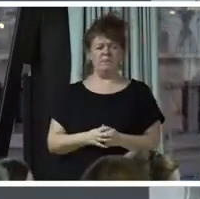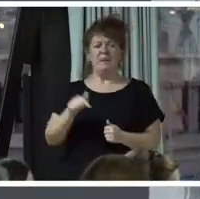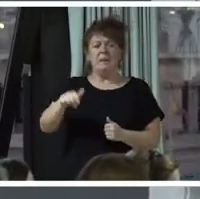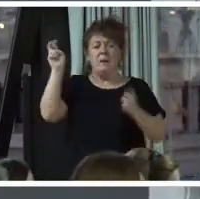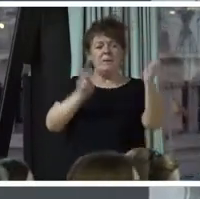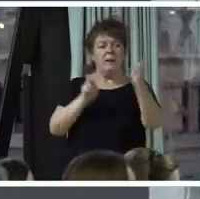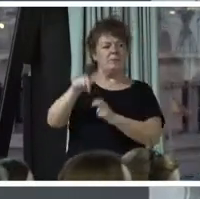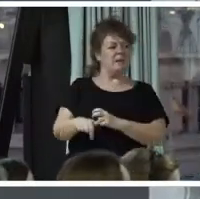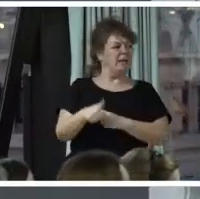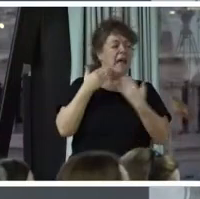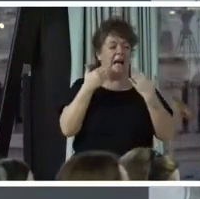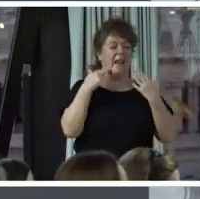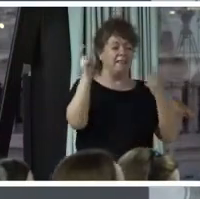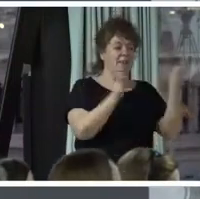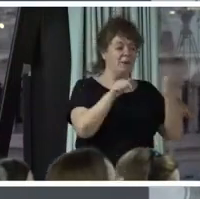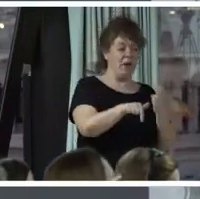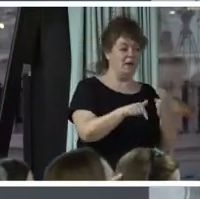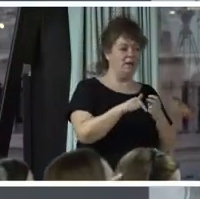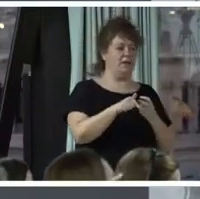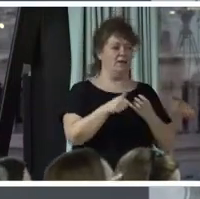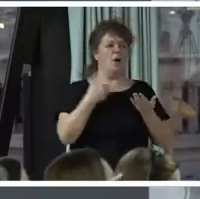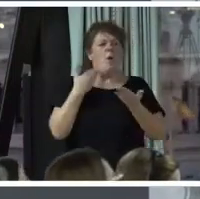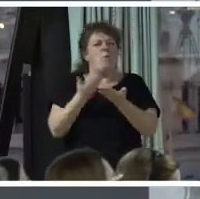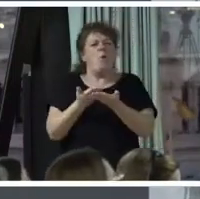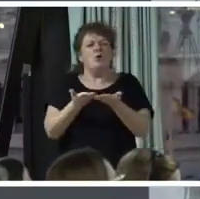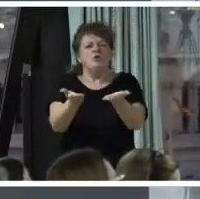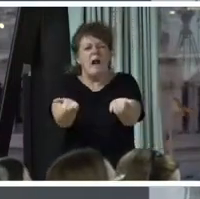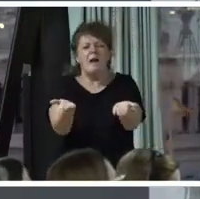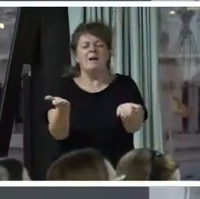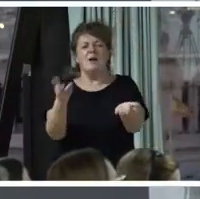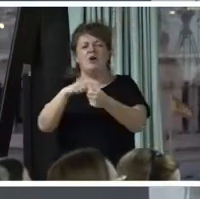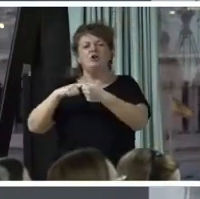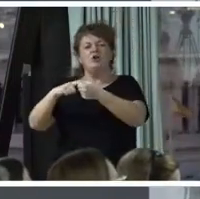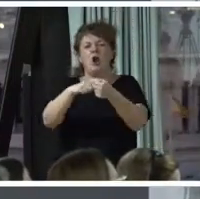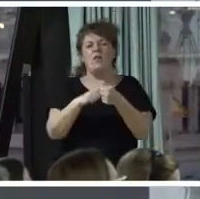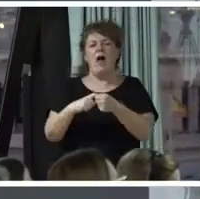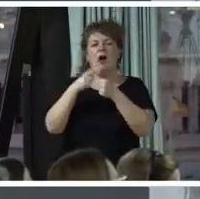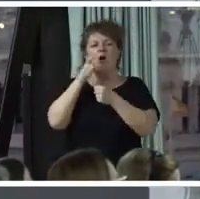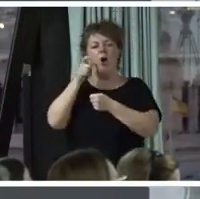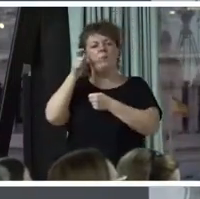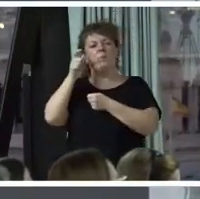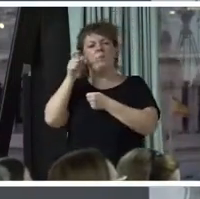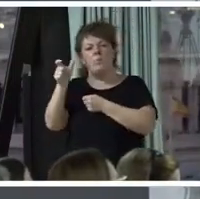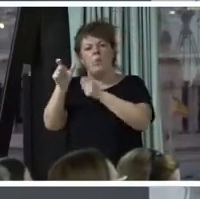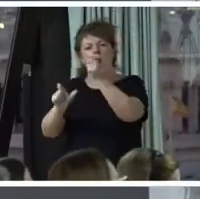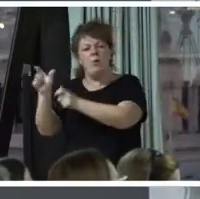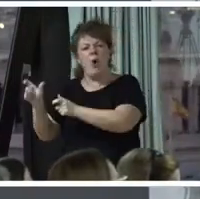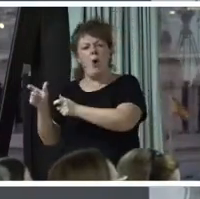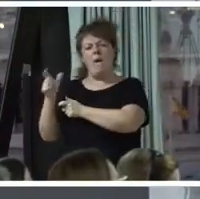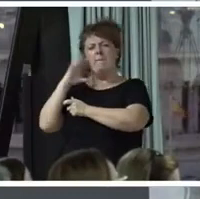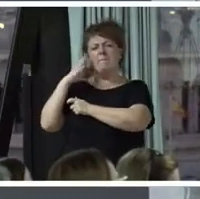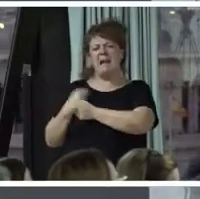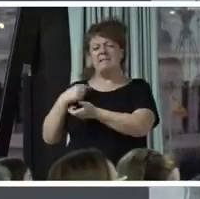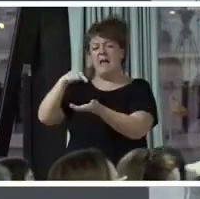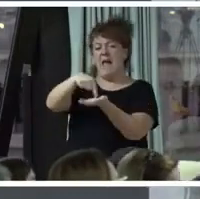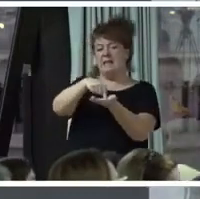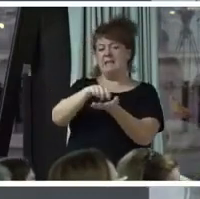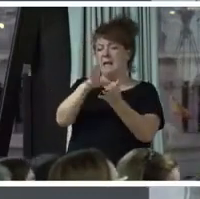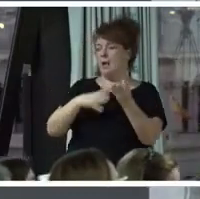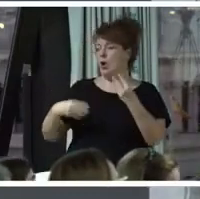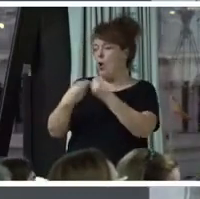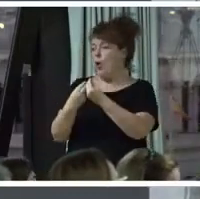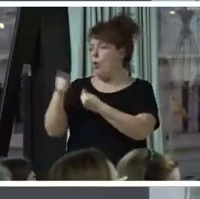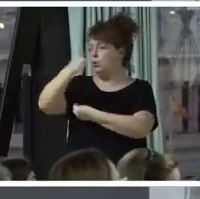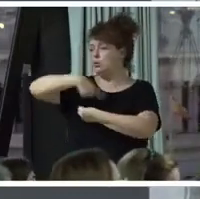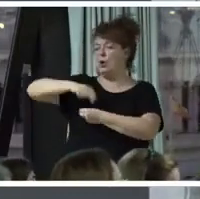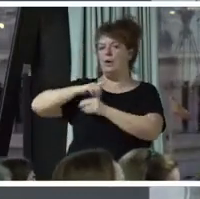las que estamos aquí a las que os agradezco que hayáis venido a mostrar vuestra solidaridad con el pueblo de Palestina a exigir conjuntamente hoy aquí el